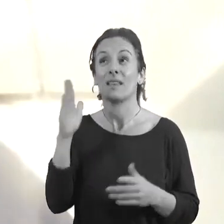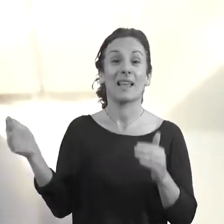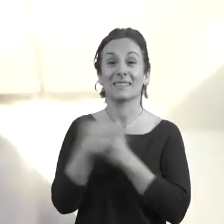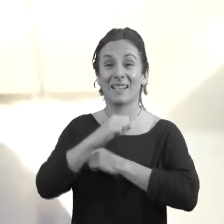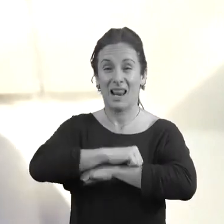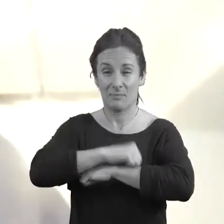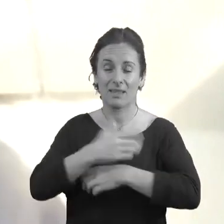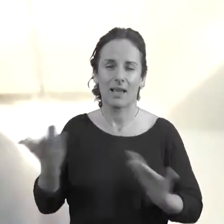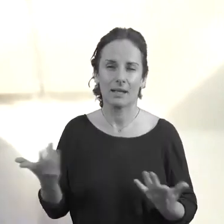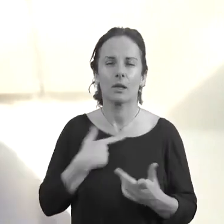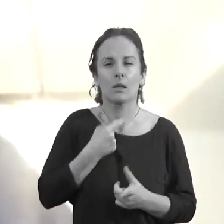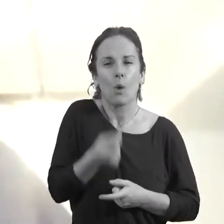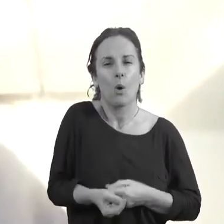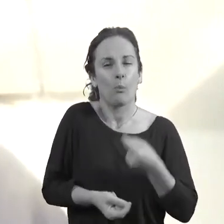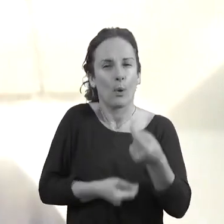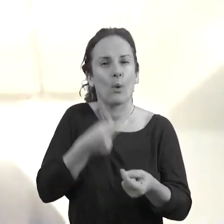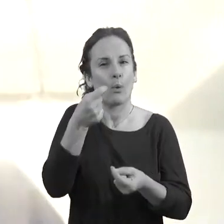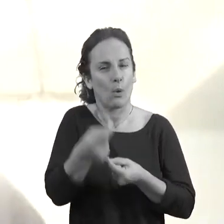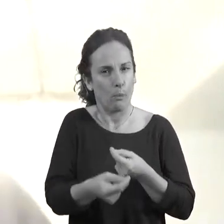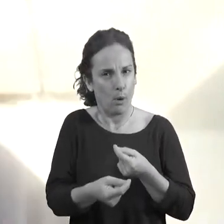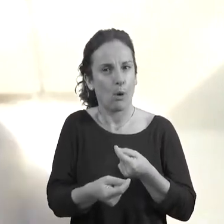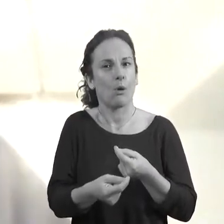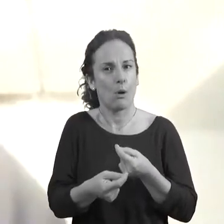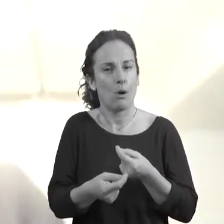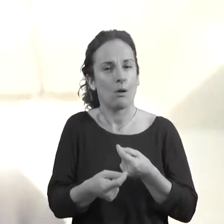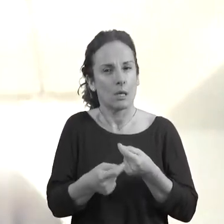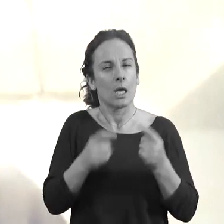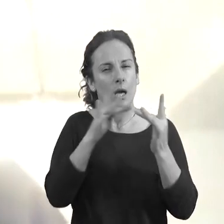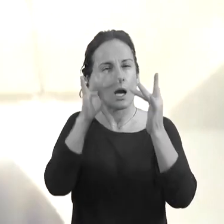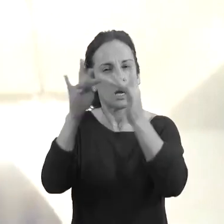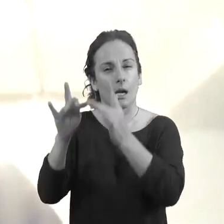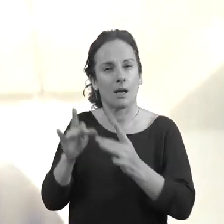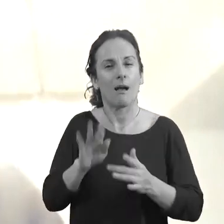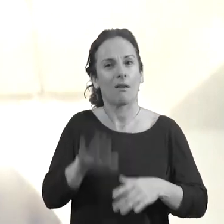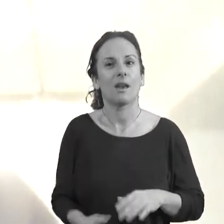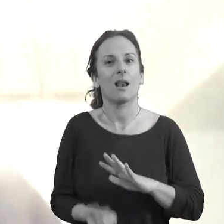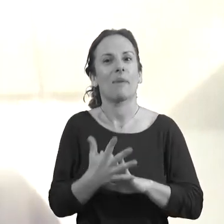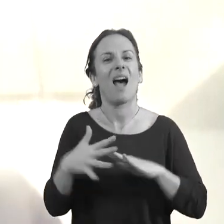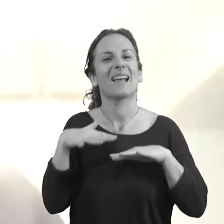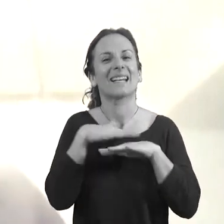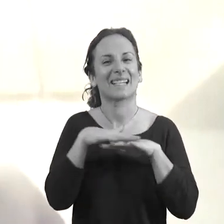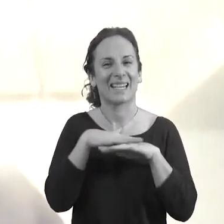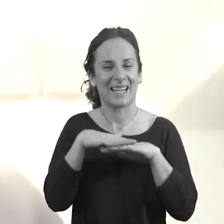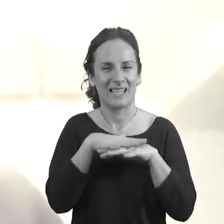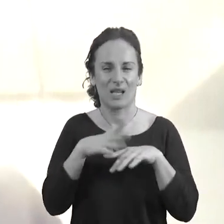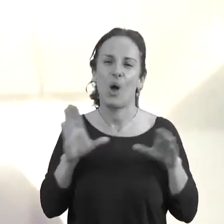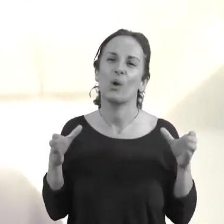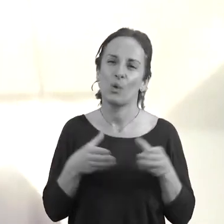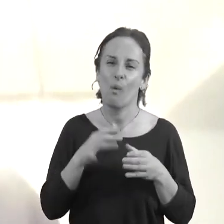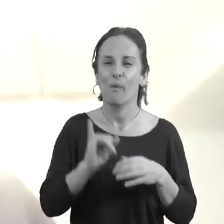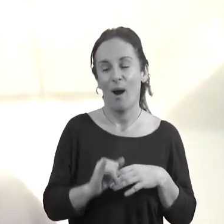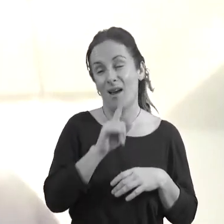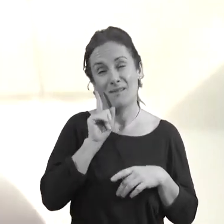conseguido, ¿no? A base de años y de muchos contactos, ¿no? Crear una pequeña red, y de hecho ahora sí que tenemos un grupo de